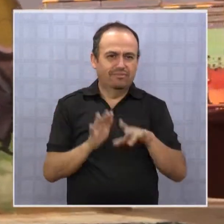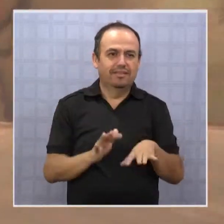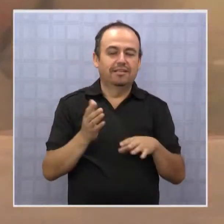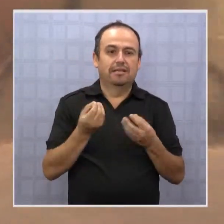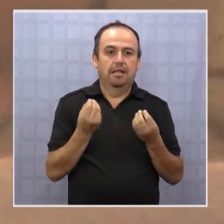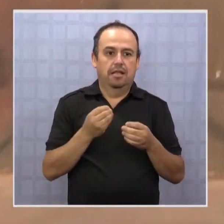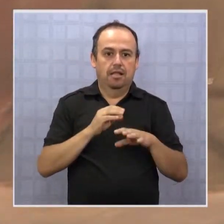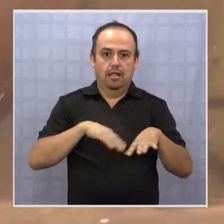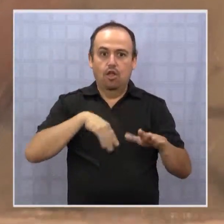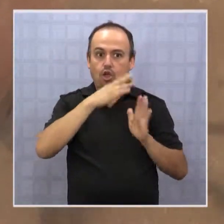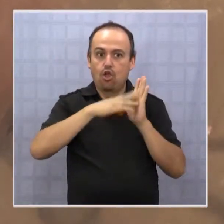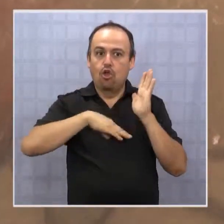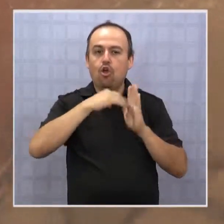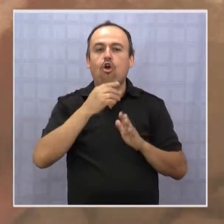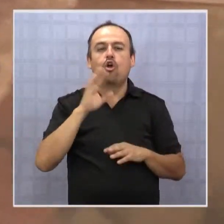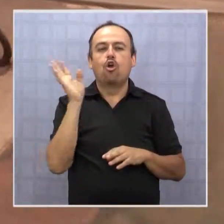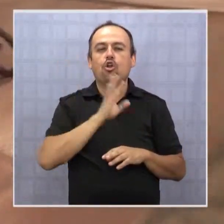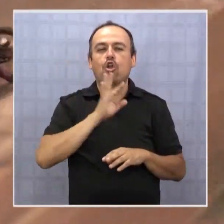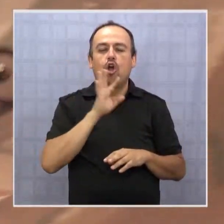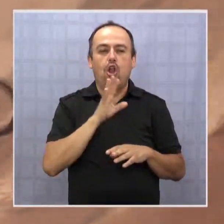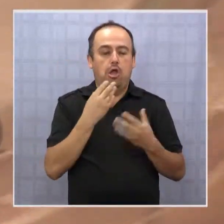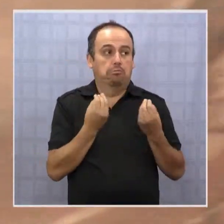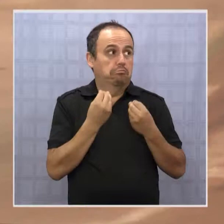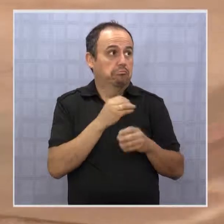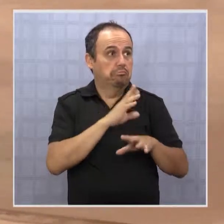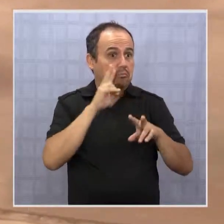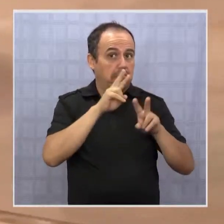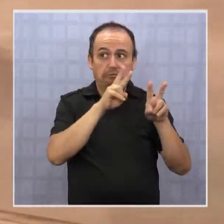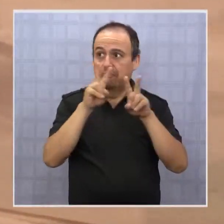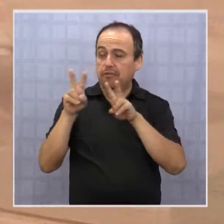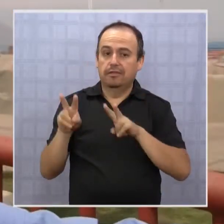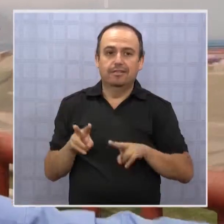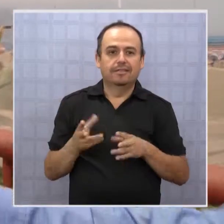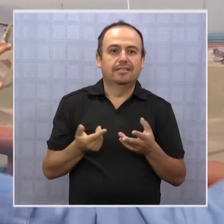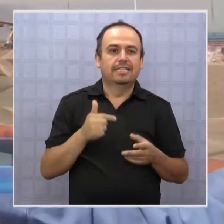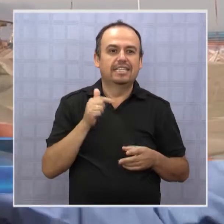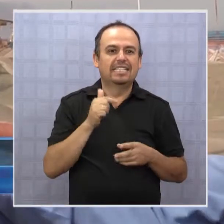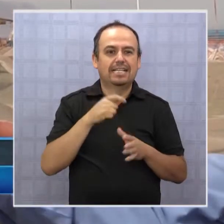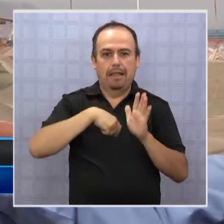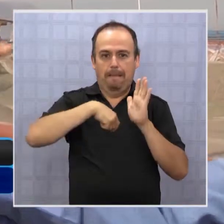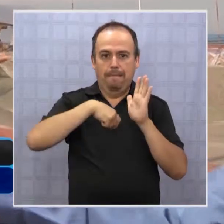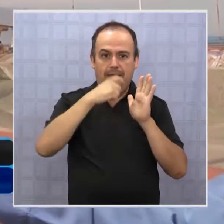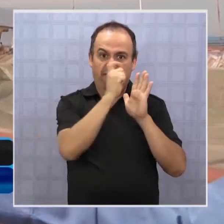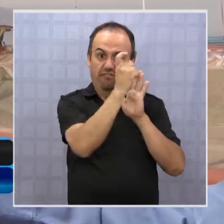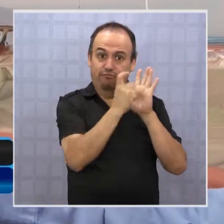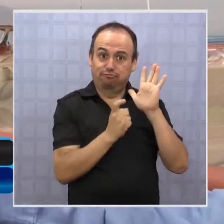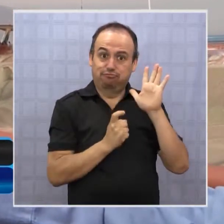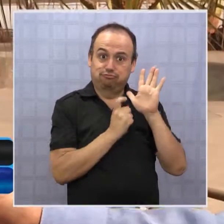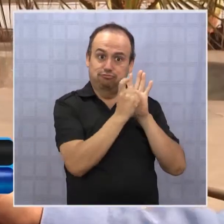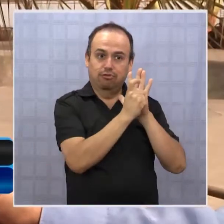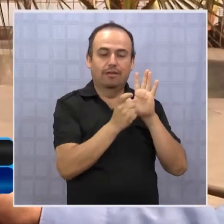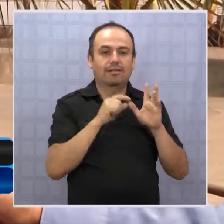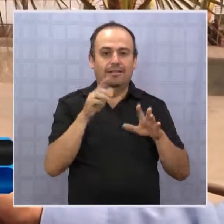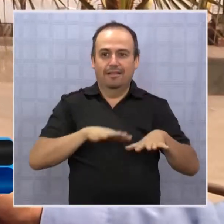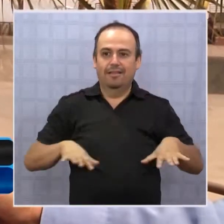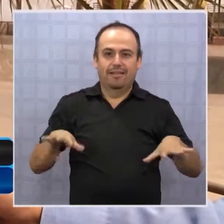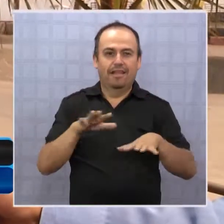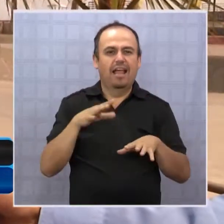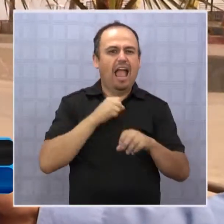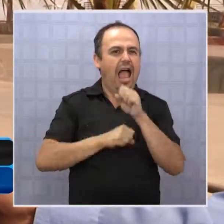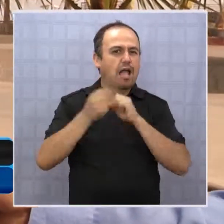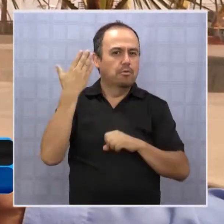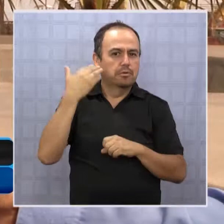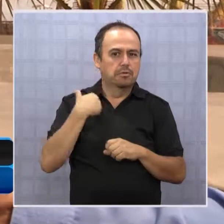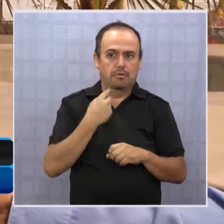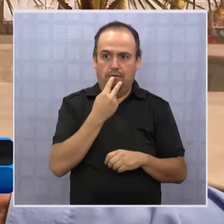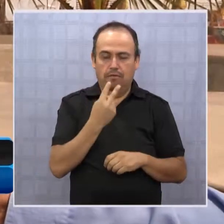está un poco más colorido, sí, y también hay algunos graffiti en la pista. Yo vine el año pasado y